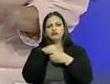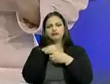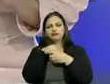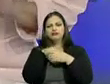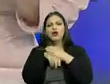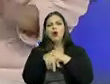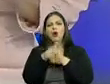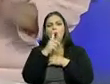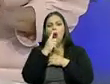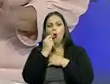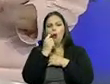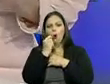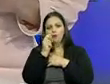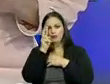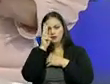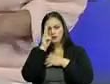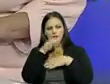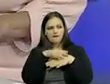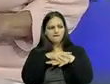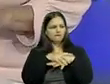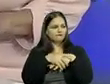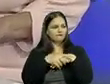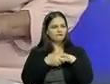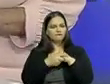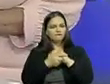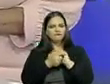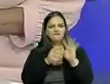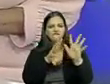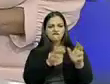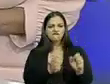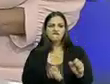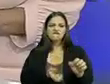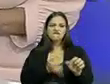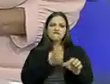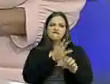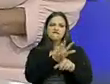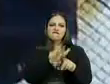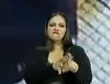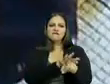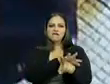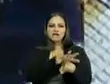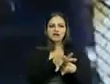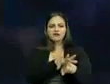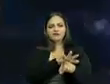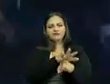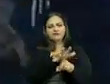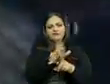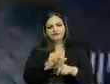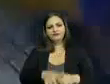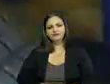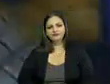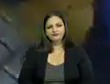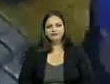incriminado ya fue detenido. Adriana Méndez nos tiene los detalles.